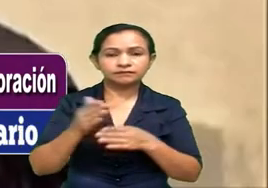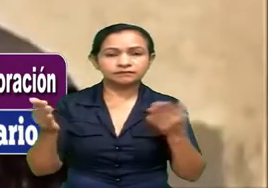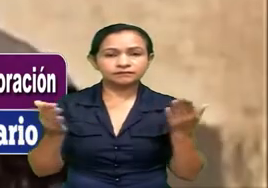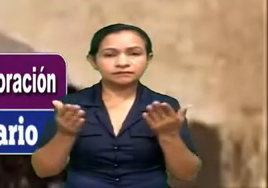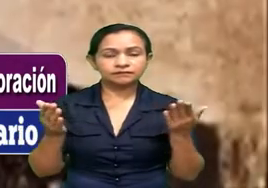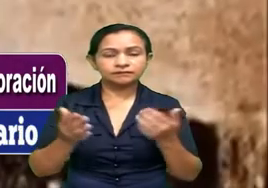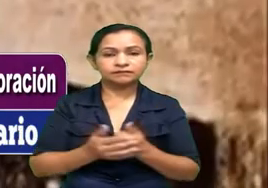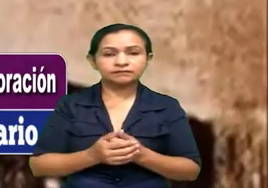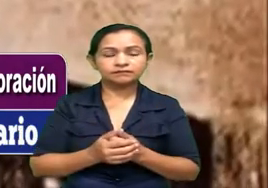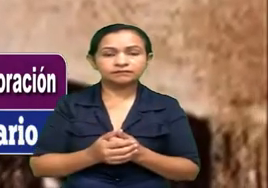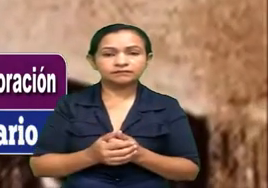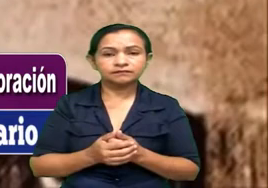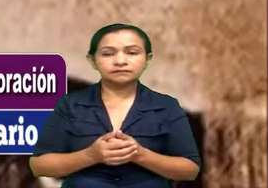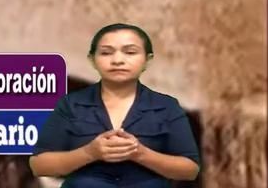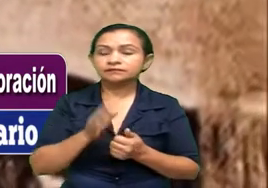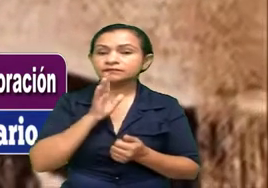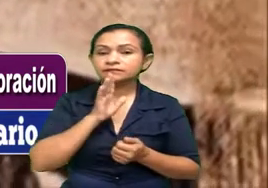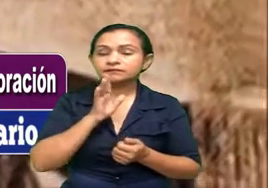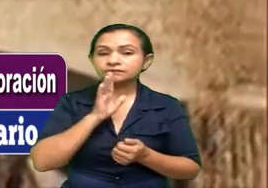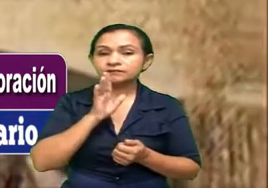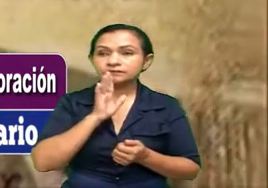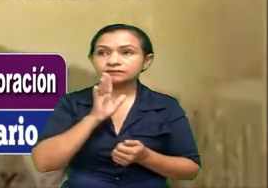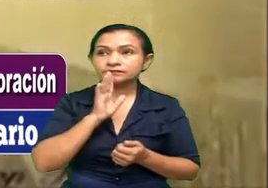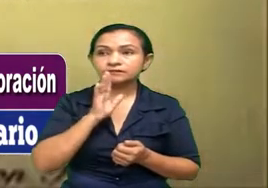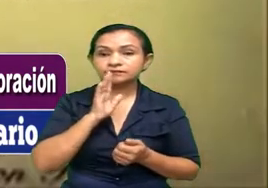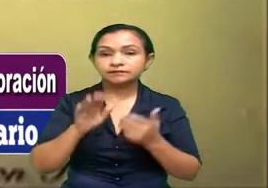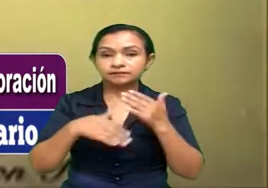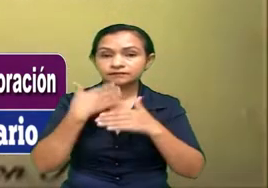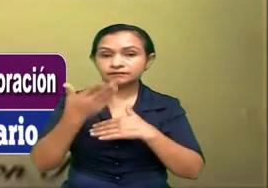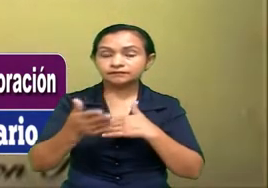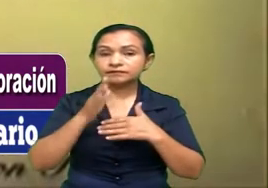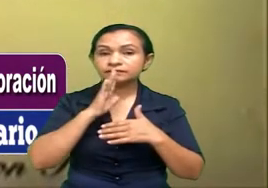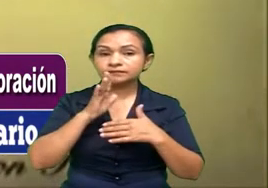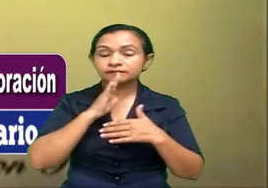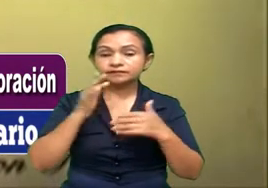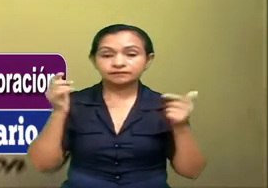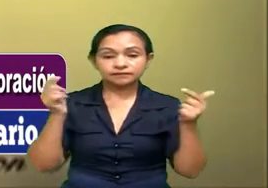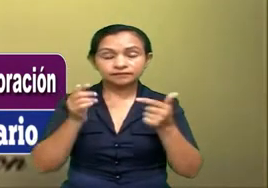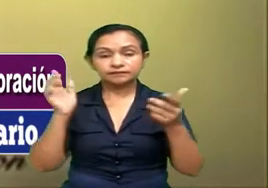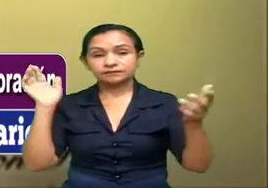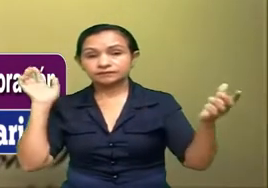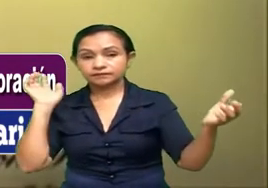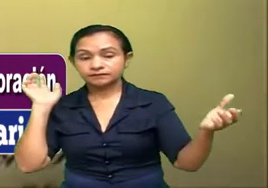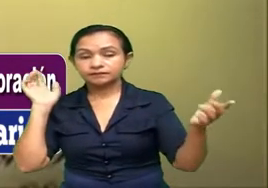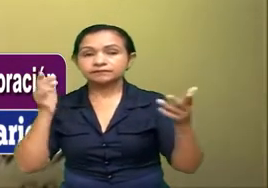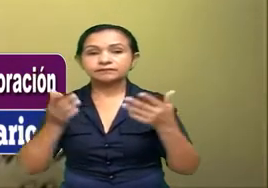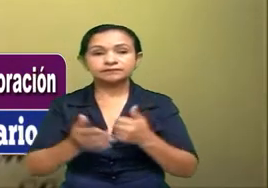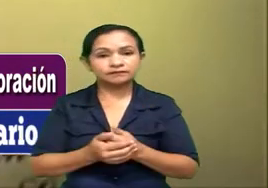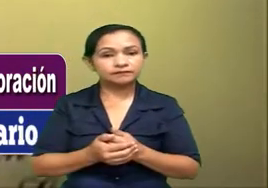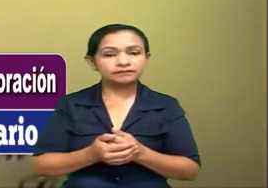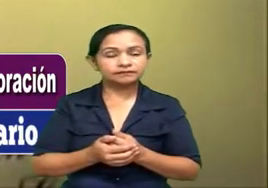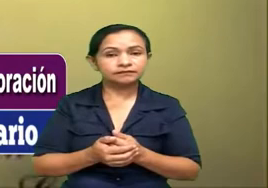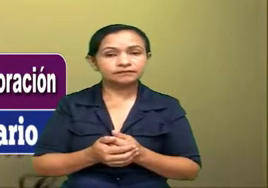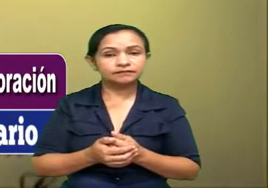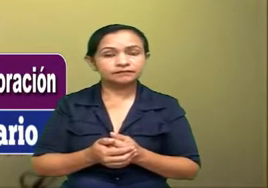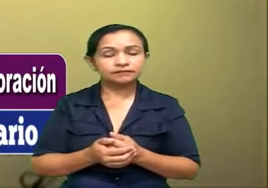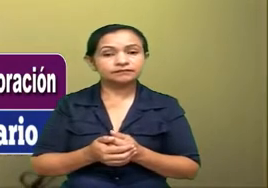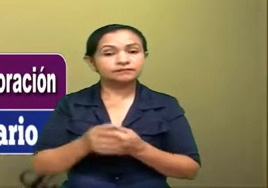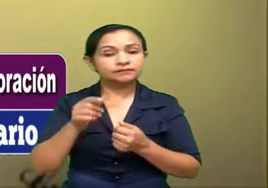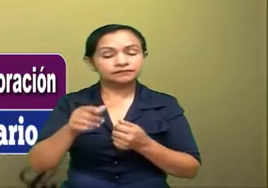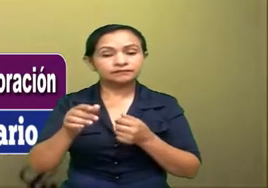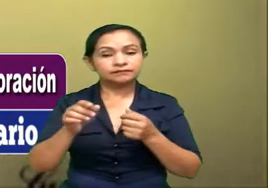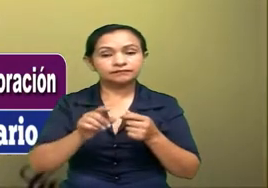y cuando hablemos de la batalla de San Jacinto, ahí